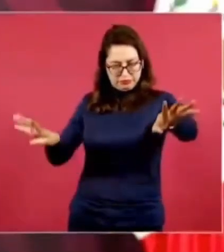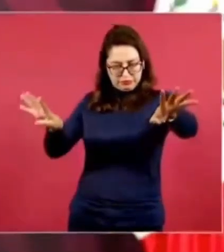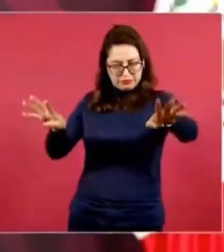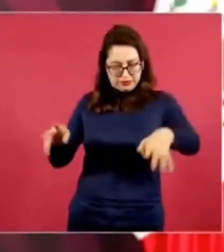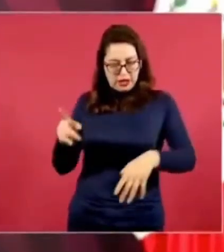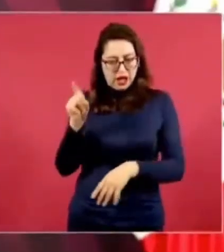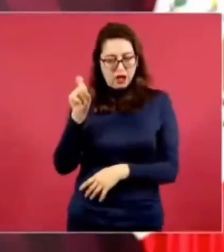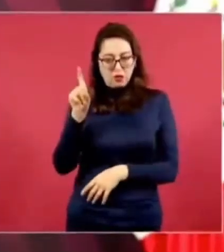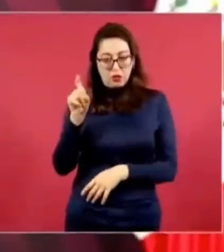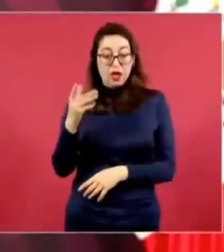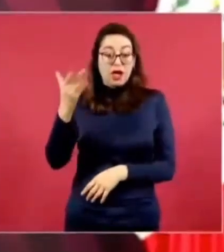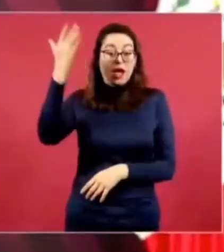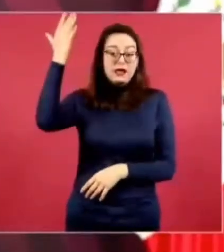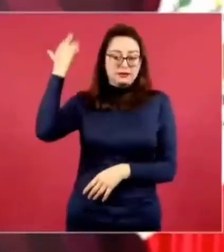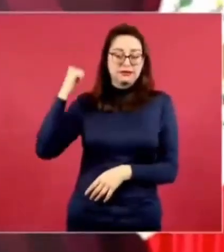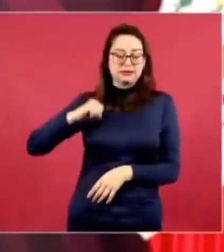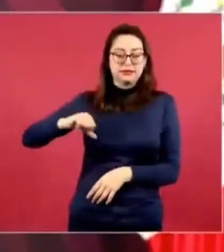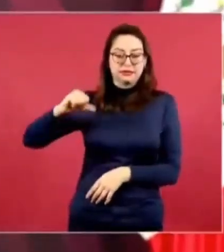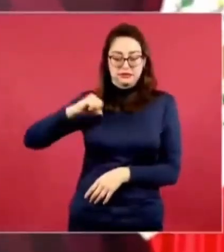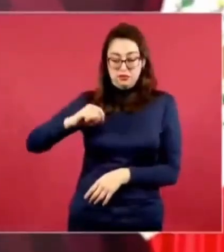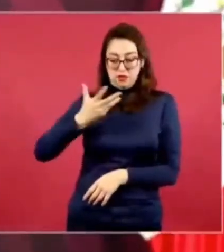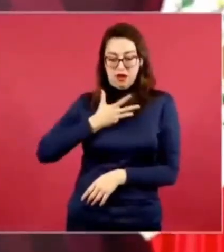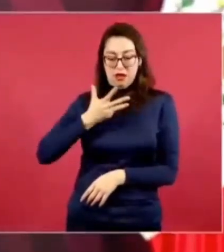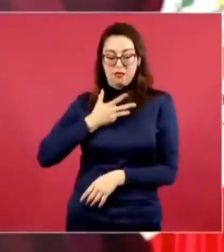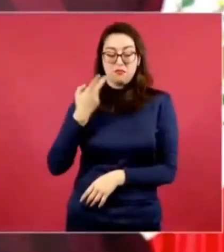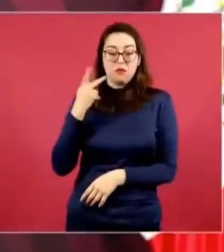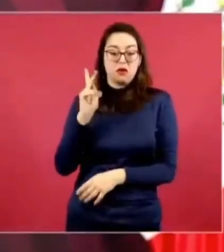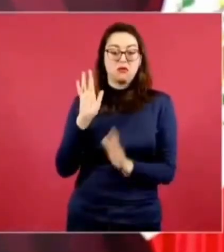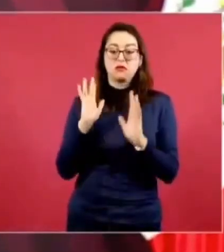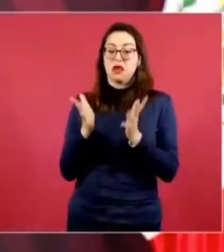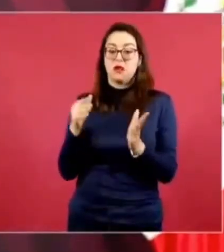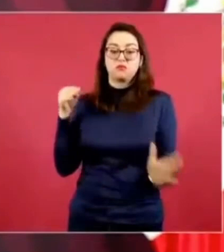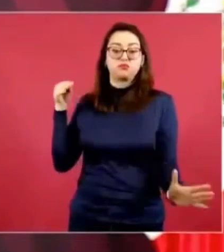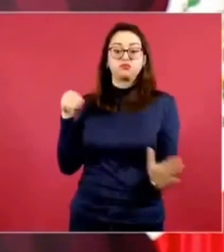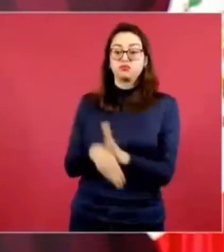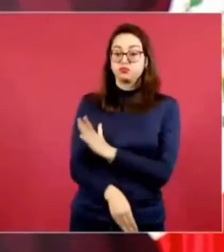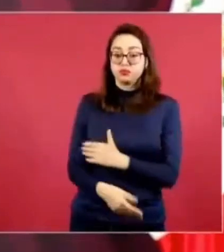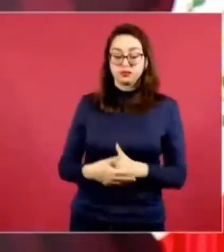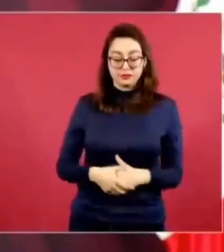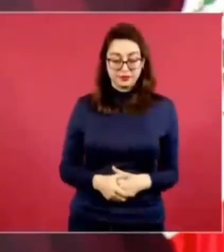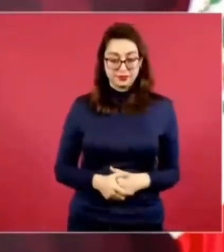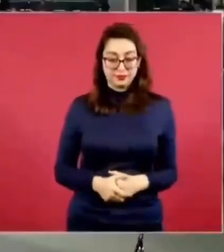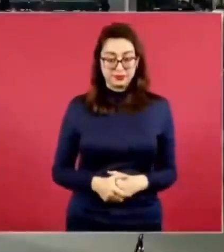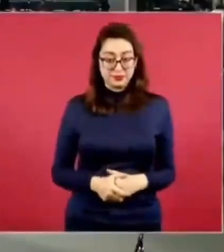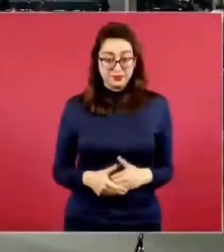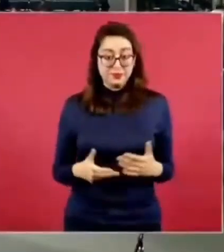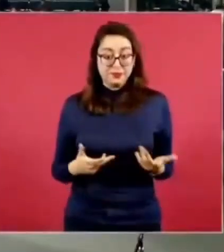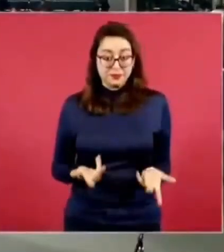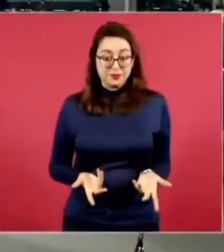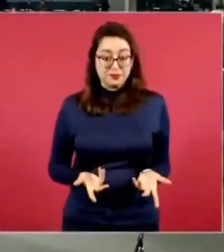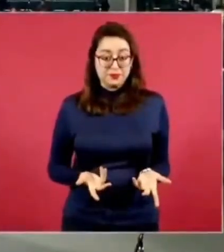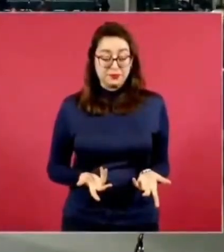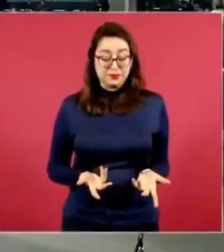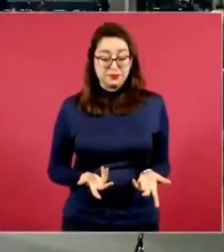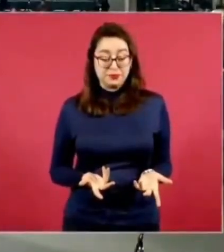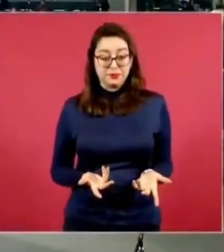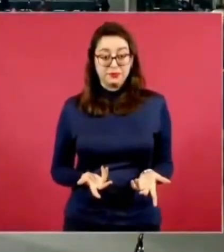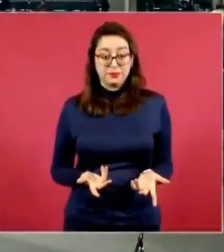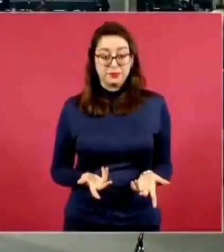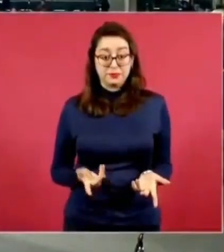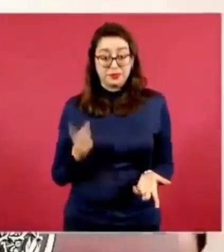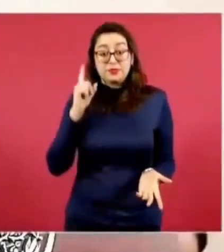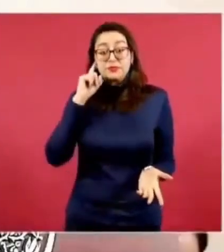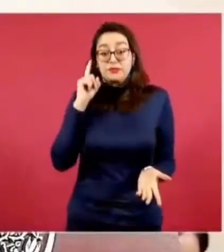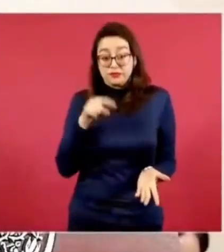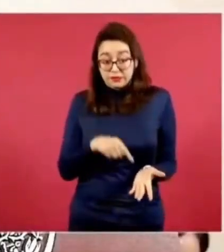ya están echadas a perder entonces regresando a tu pregunta que Creo yo que